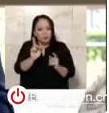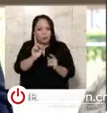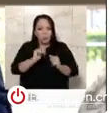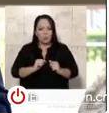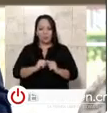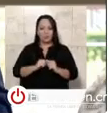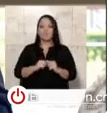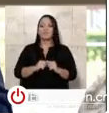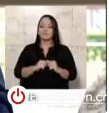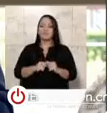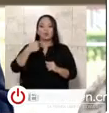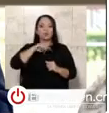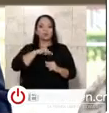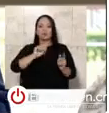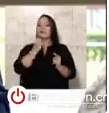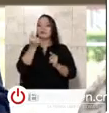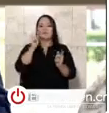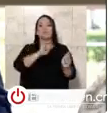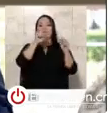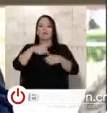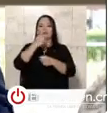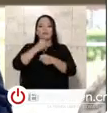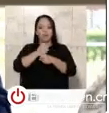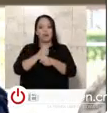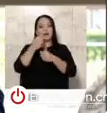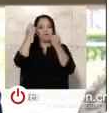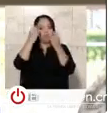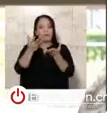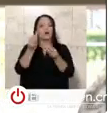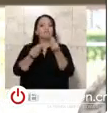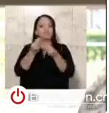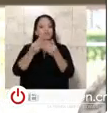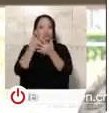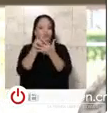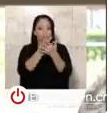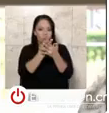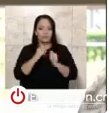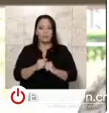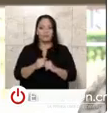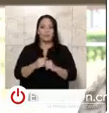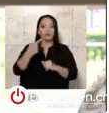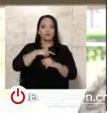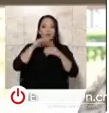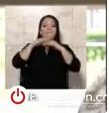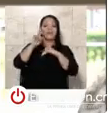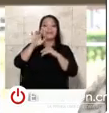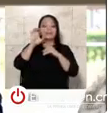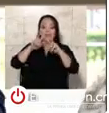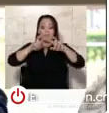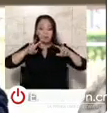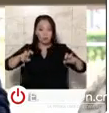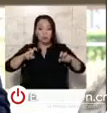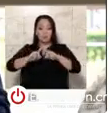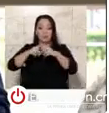eso yo sé que siempre venimos a decir lo que hacemos en el sistema penitenciario. Sí, esta semana hicimos muchos operativos, más de 100 en todos los centros.